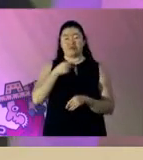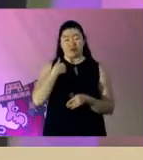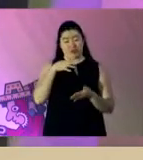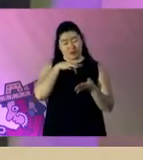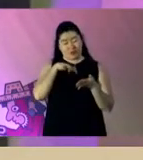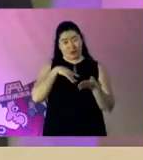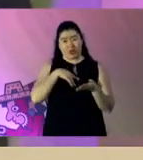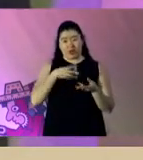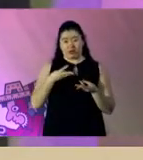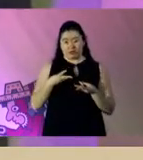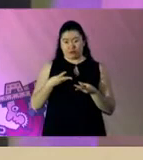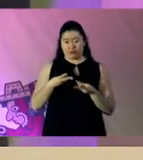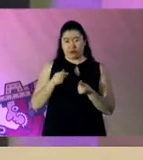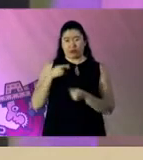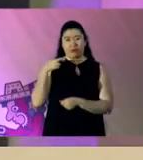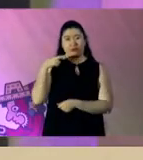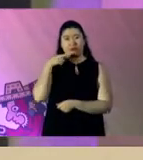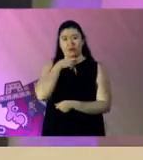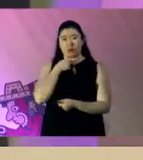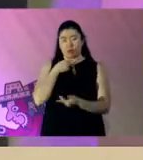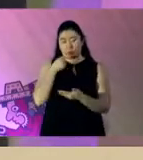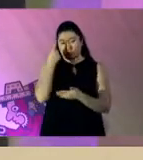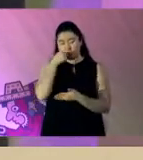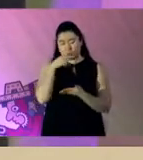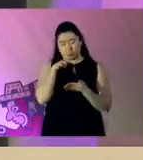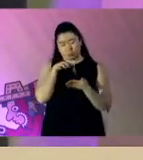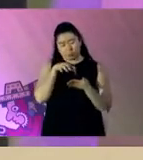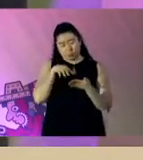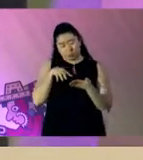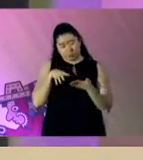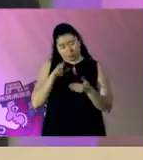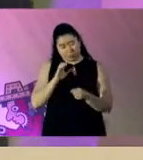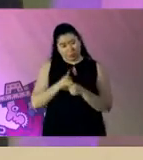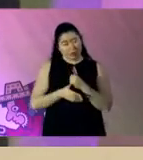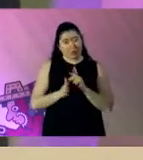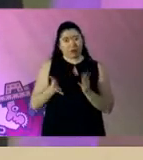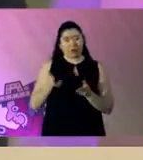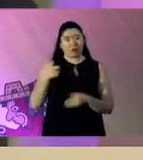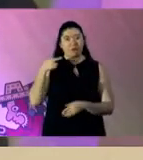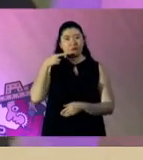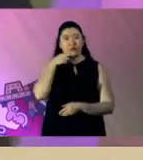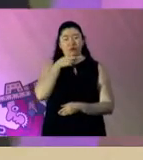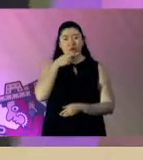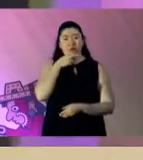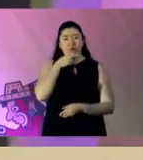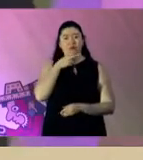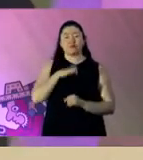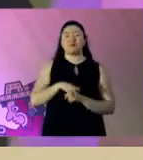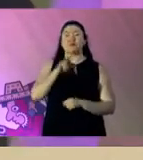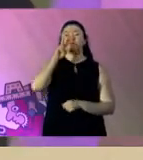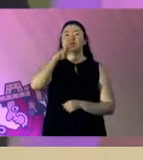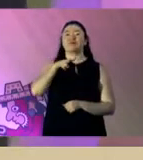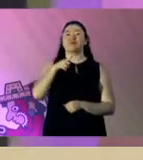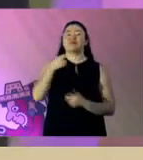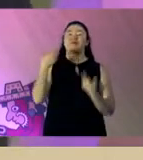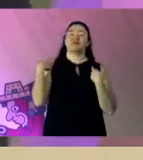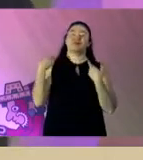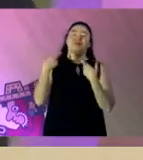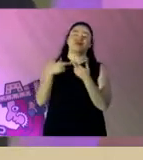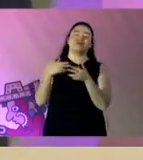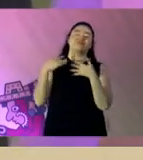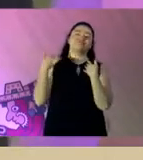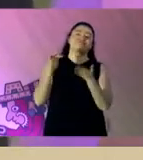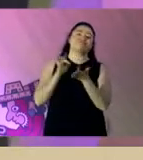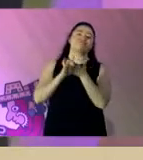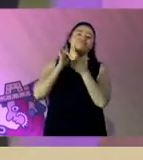como agua se lo echan en unas horas y en verdad maestro muchas gracias por esos detalles